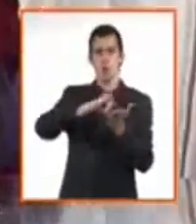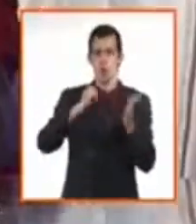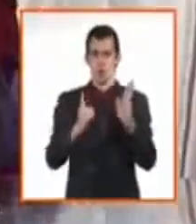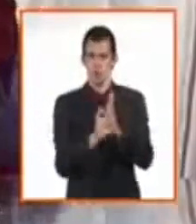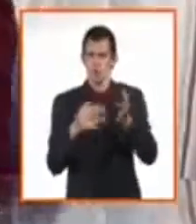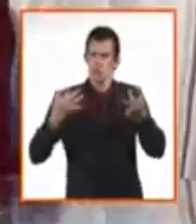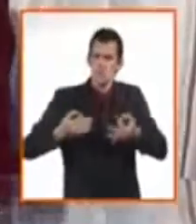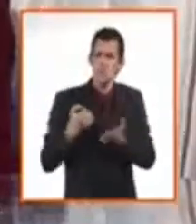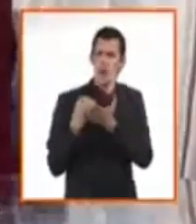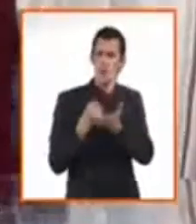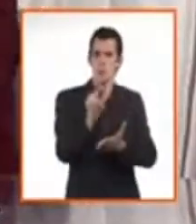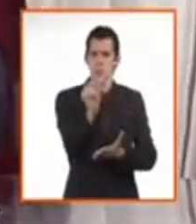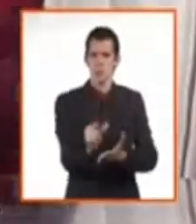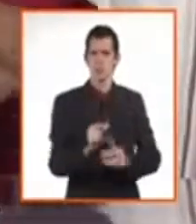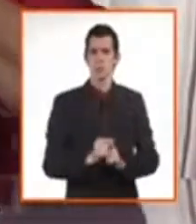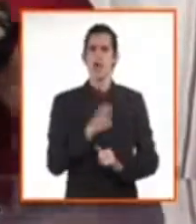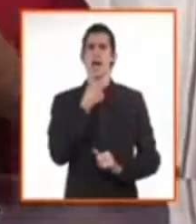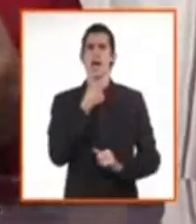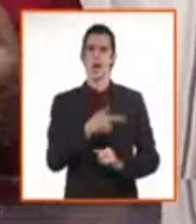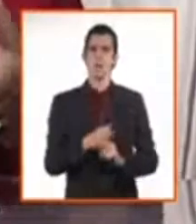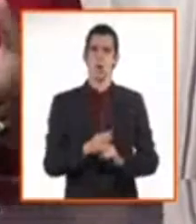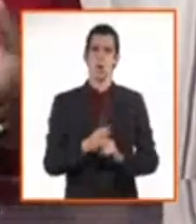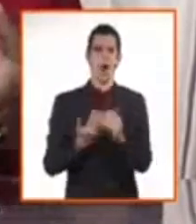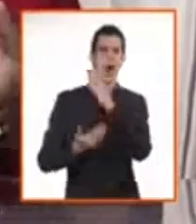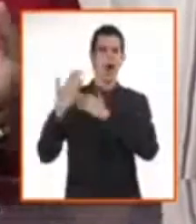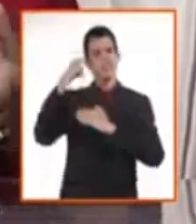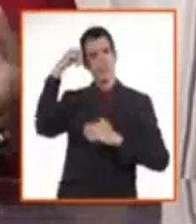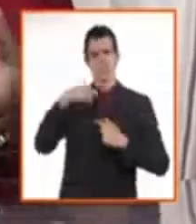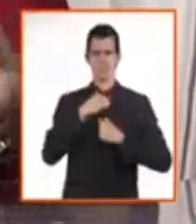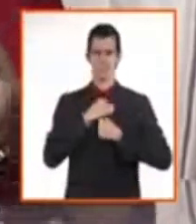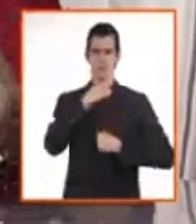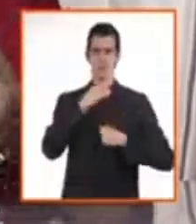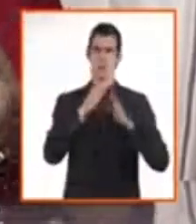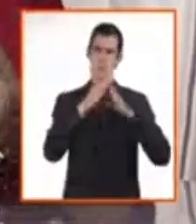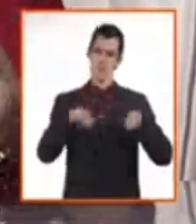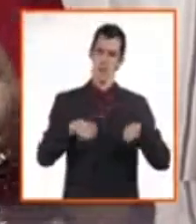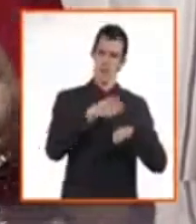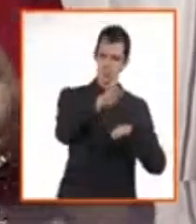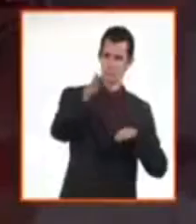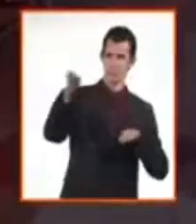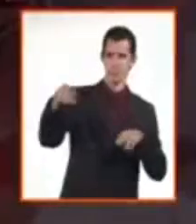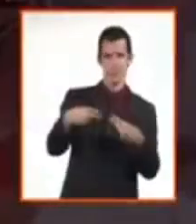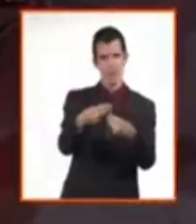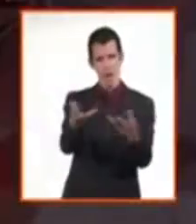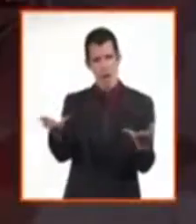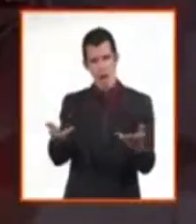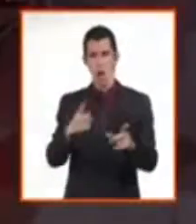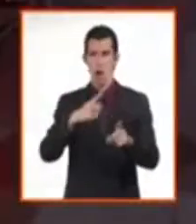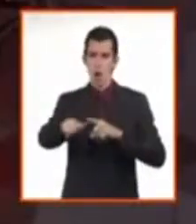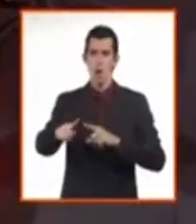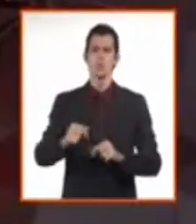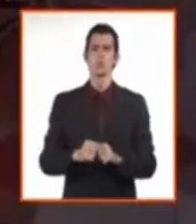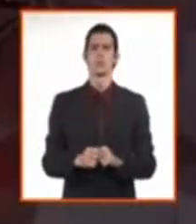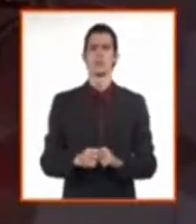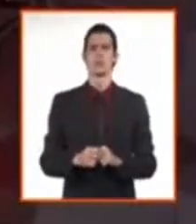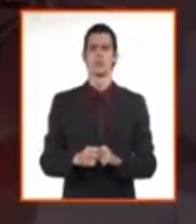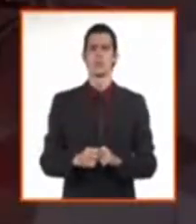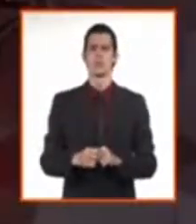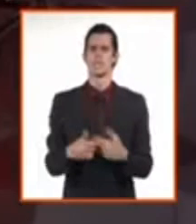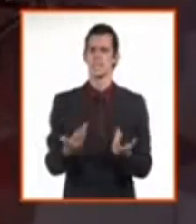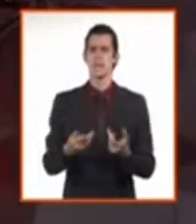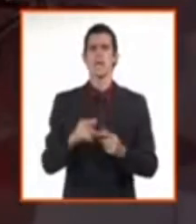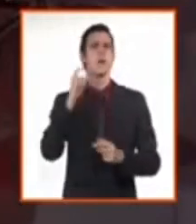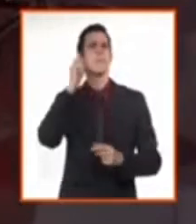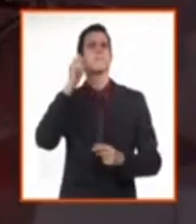de la iniciativa de poner de acuba a vivir dejen a cuba vivir alguien en los muchos locales a los ángeles exacto y entonces